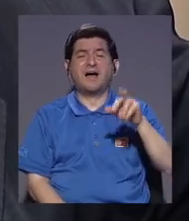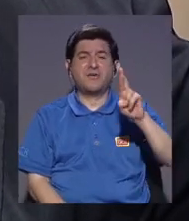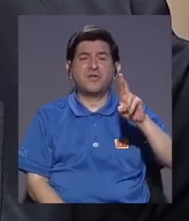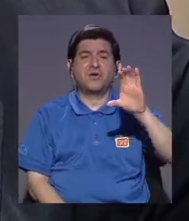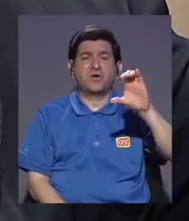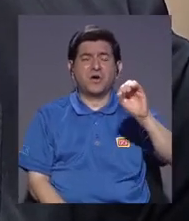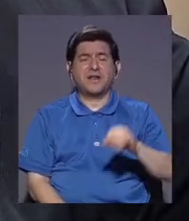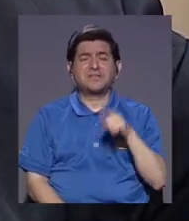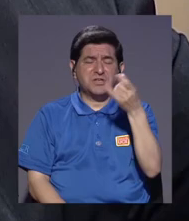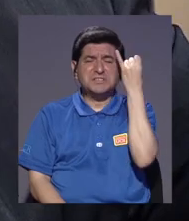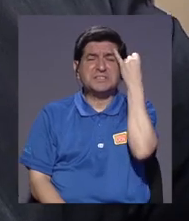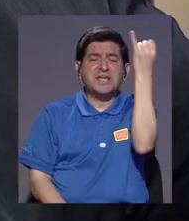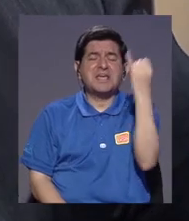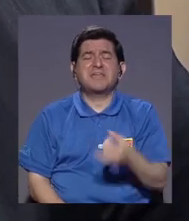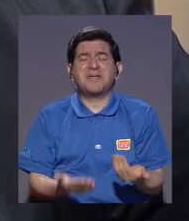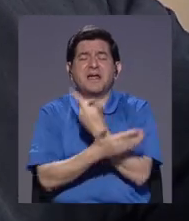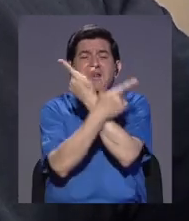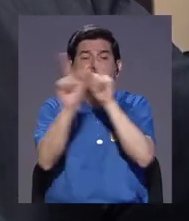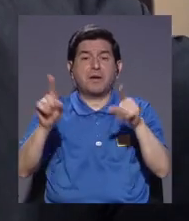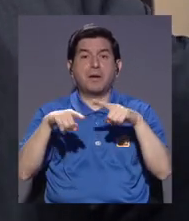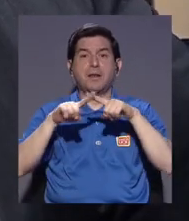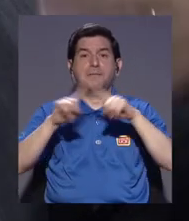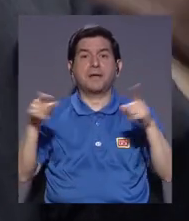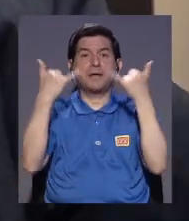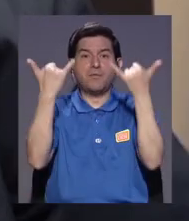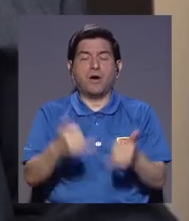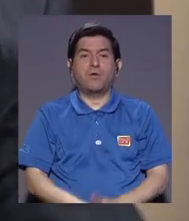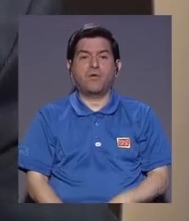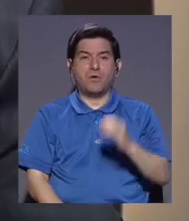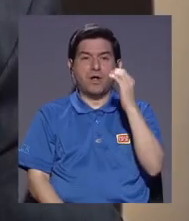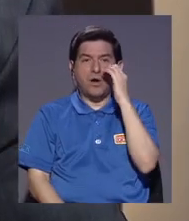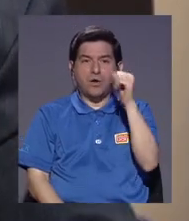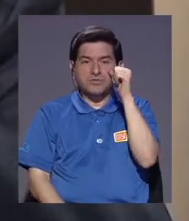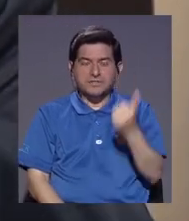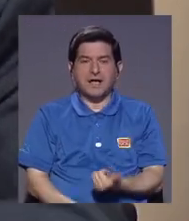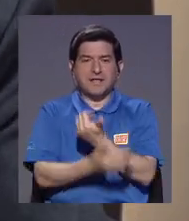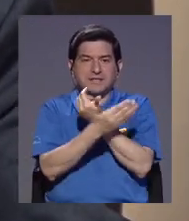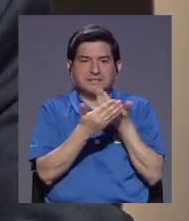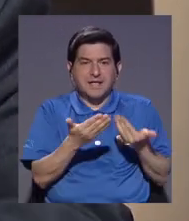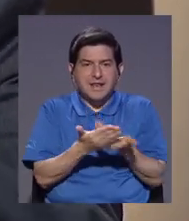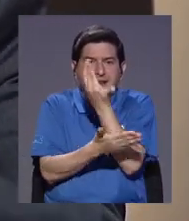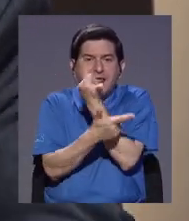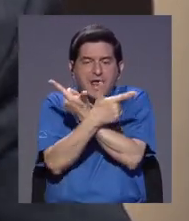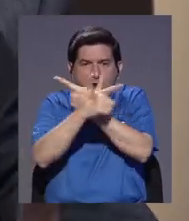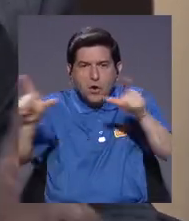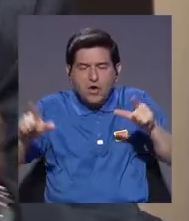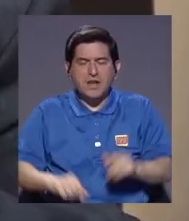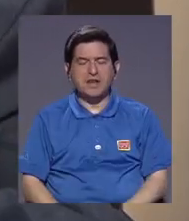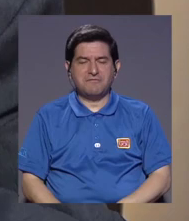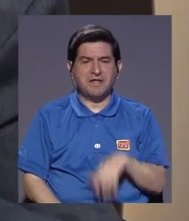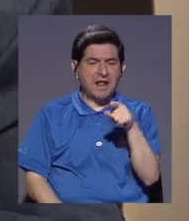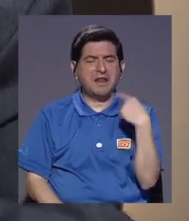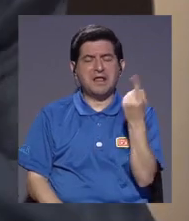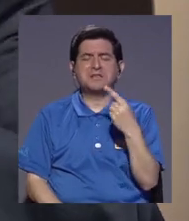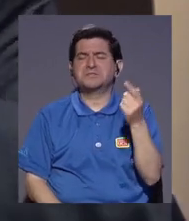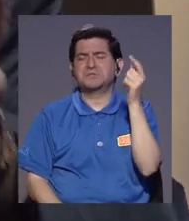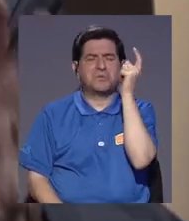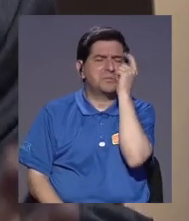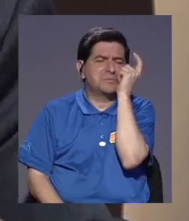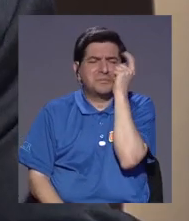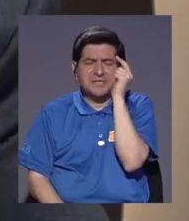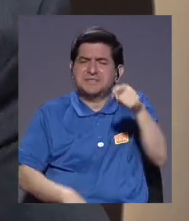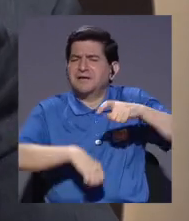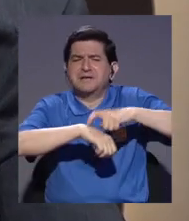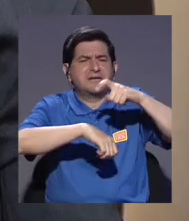pocos años después es el abanderado de los neoliberales en este país si estaba haciendo ahí sembrando suman y cito el año nada más